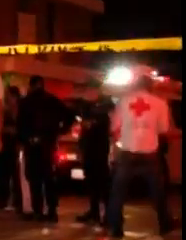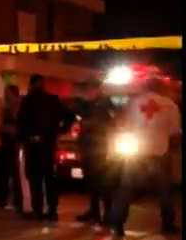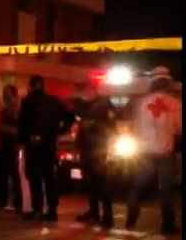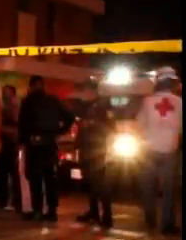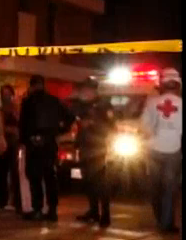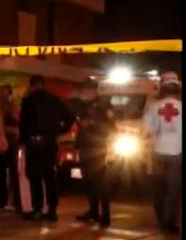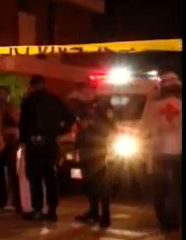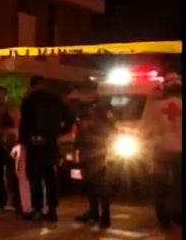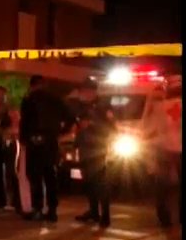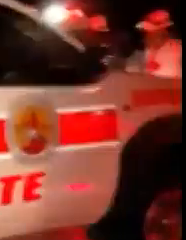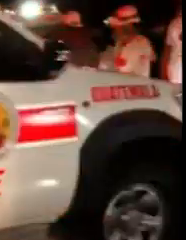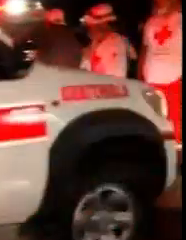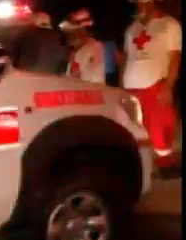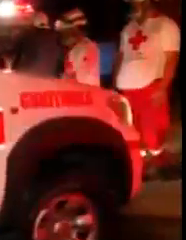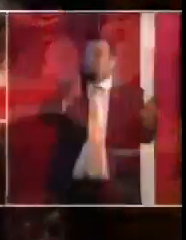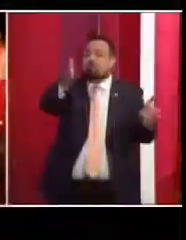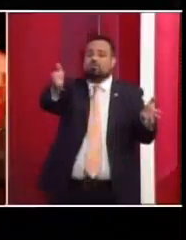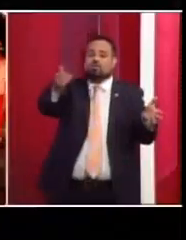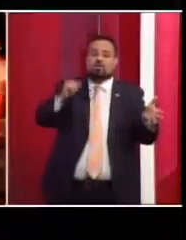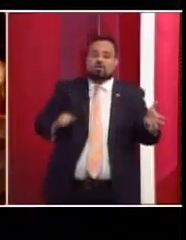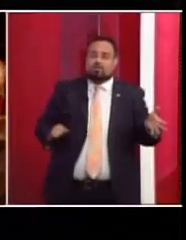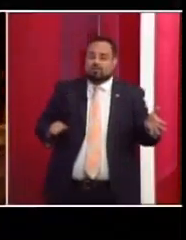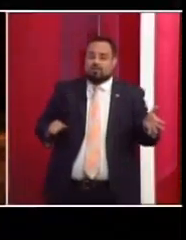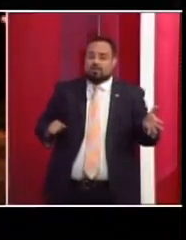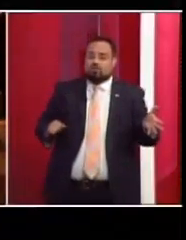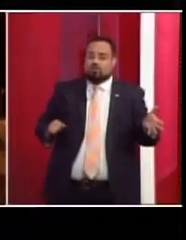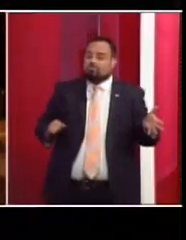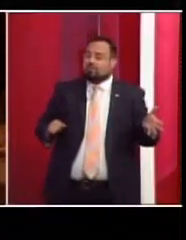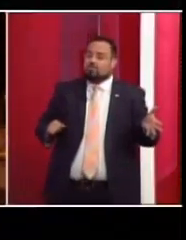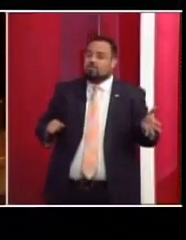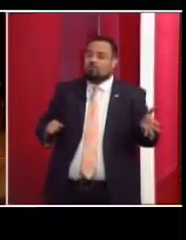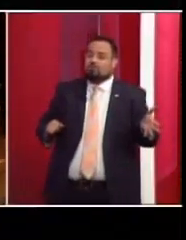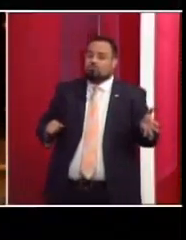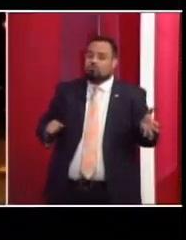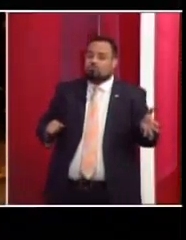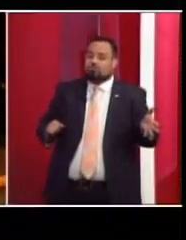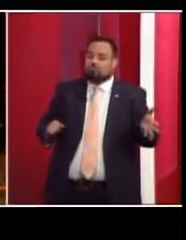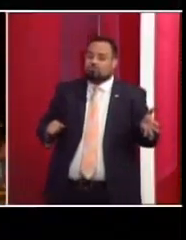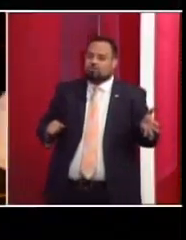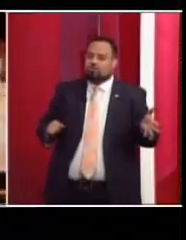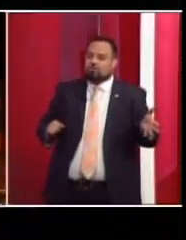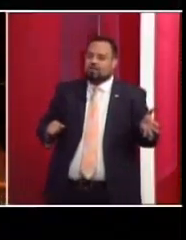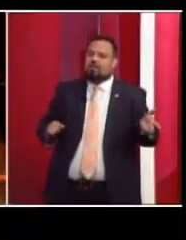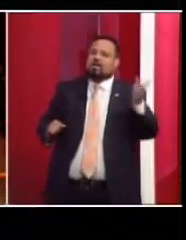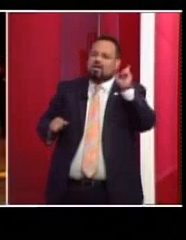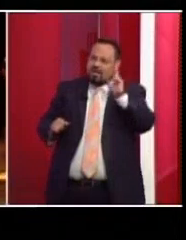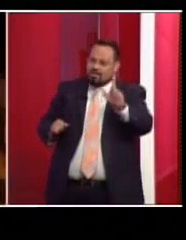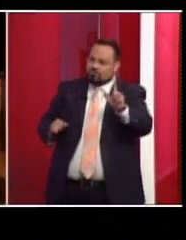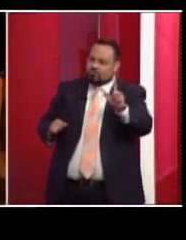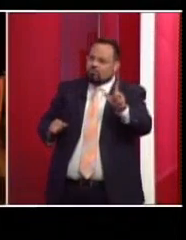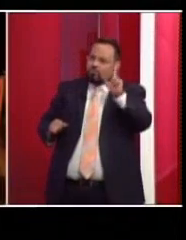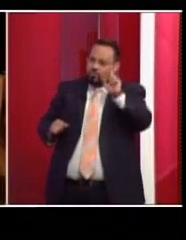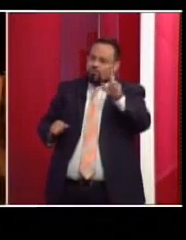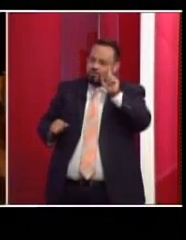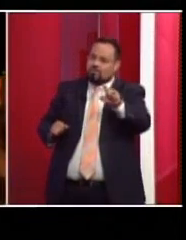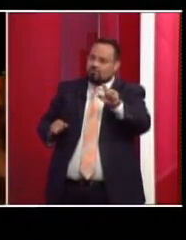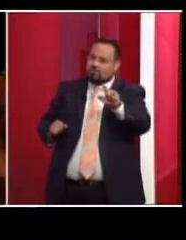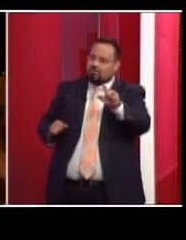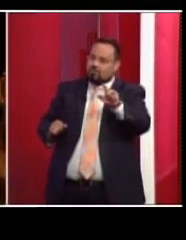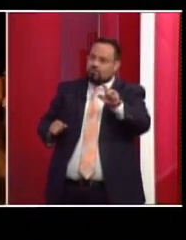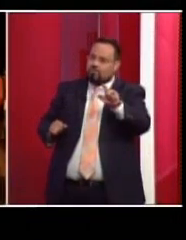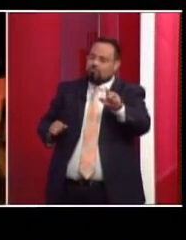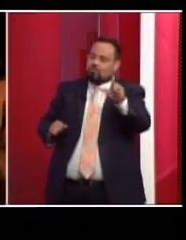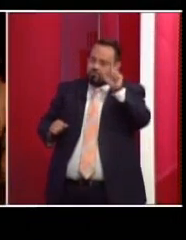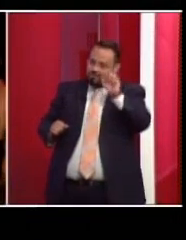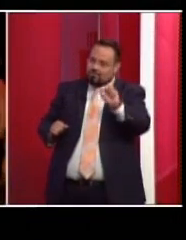huir les queda la calle y después de la calle probablemente integrar alguna pandilla o algún otro sector criminal esto no lo estamos